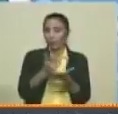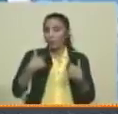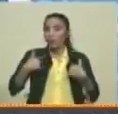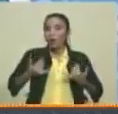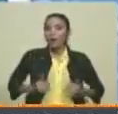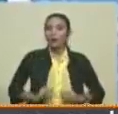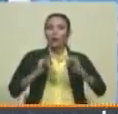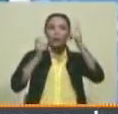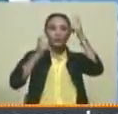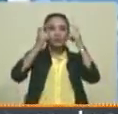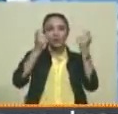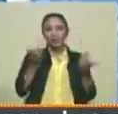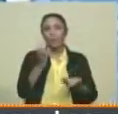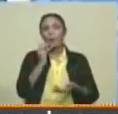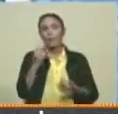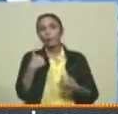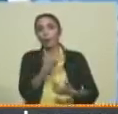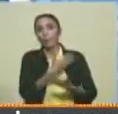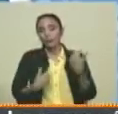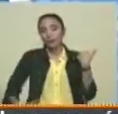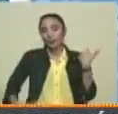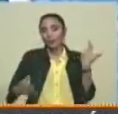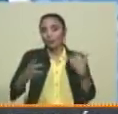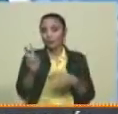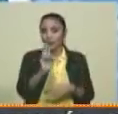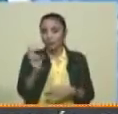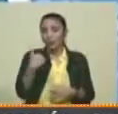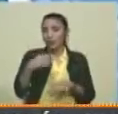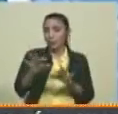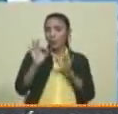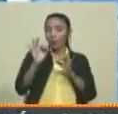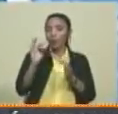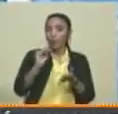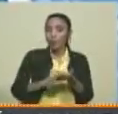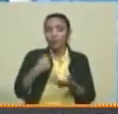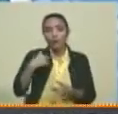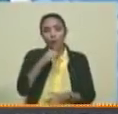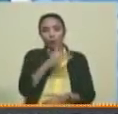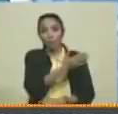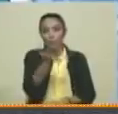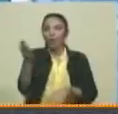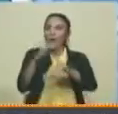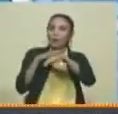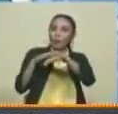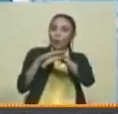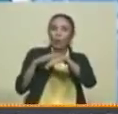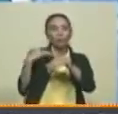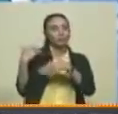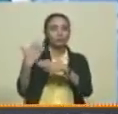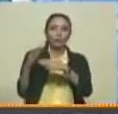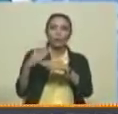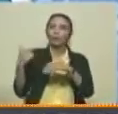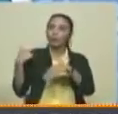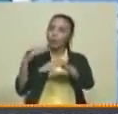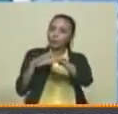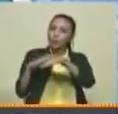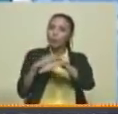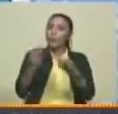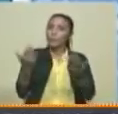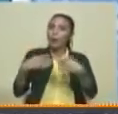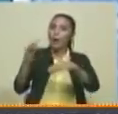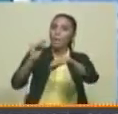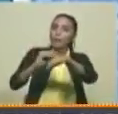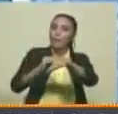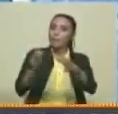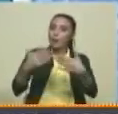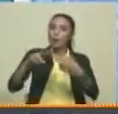Chávez, presidente de la República, reelecto, yo a ustedes los perdono y los llamo a hacer votos